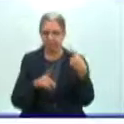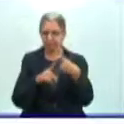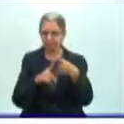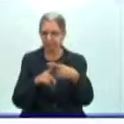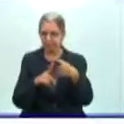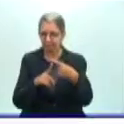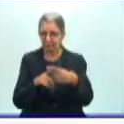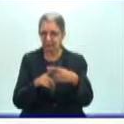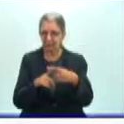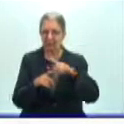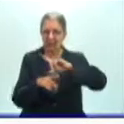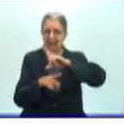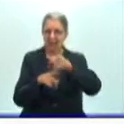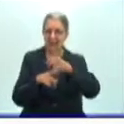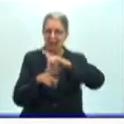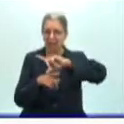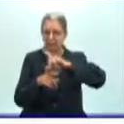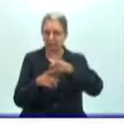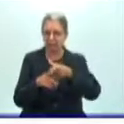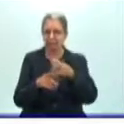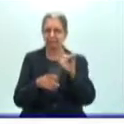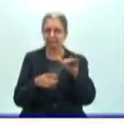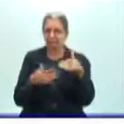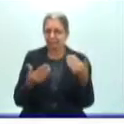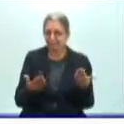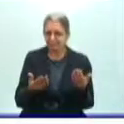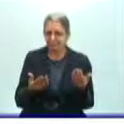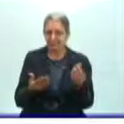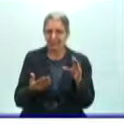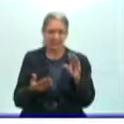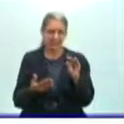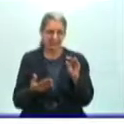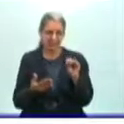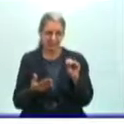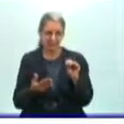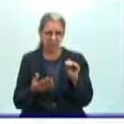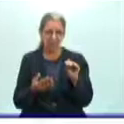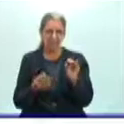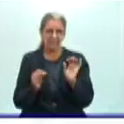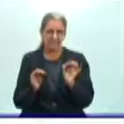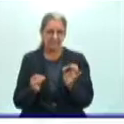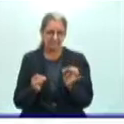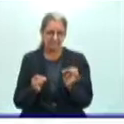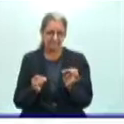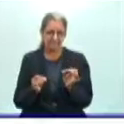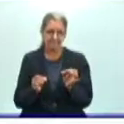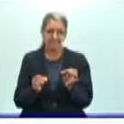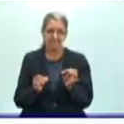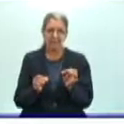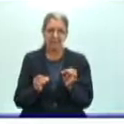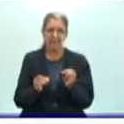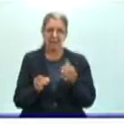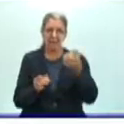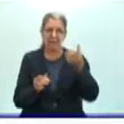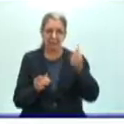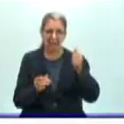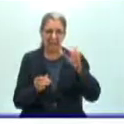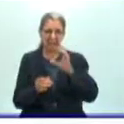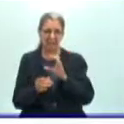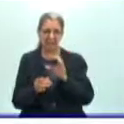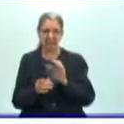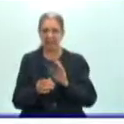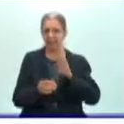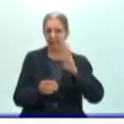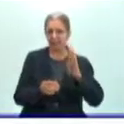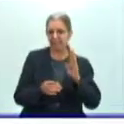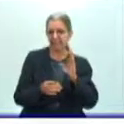arcos, hemos mencionado tanto para el arco AC como para el arco BD un arco